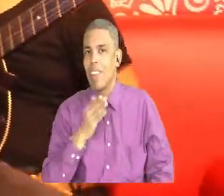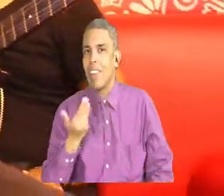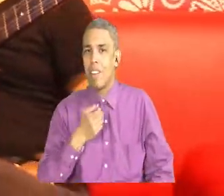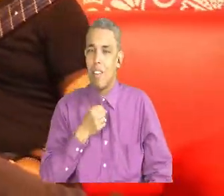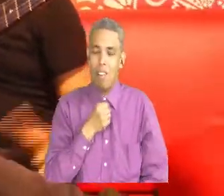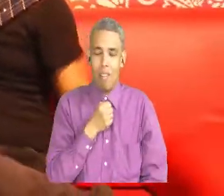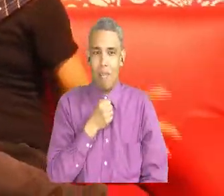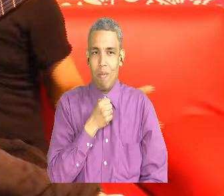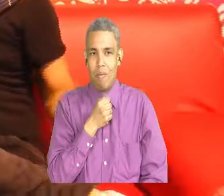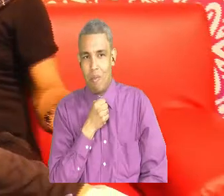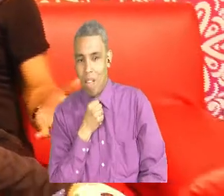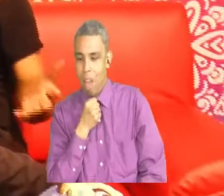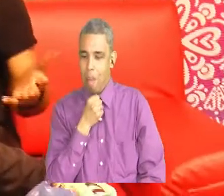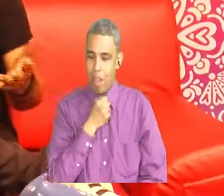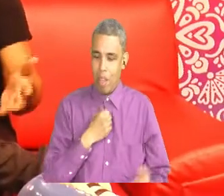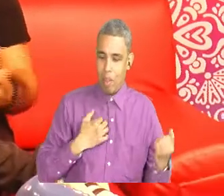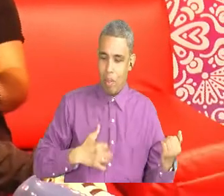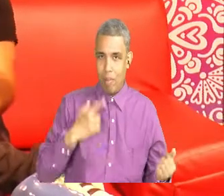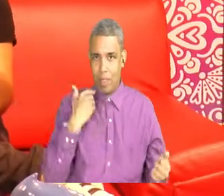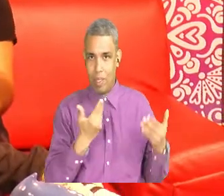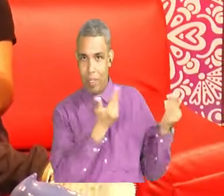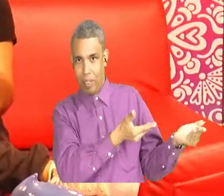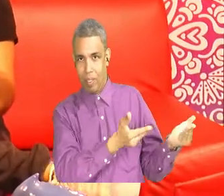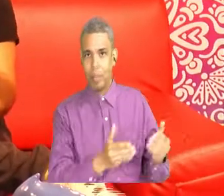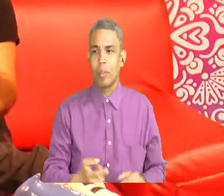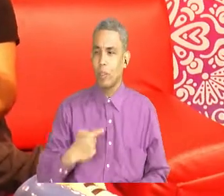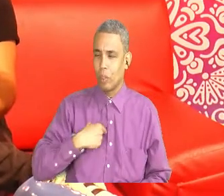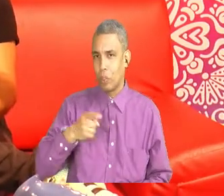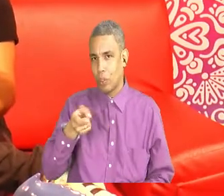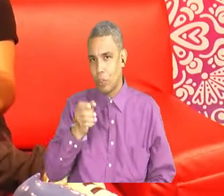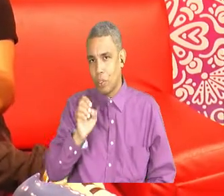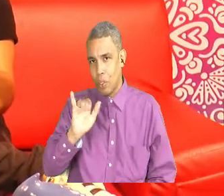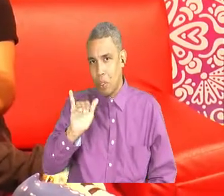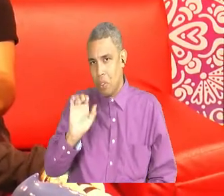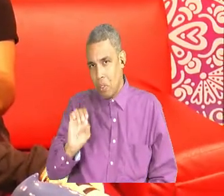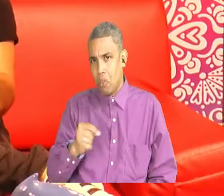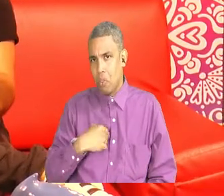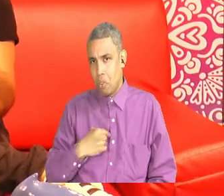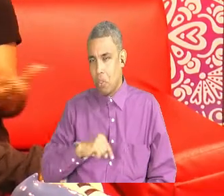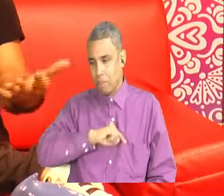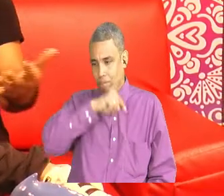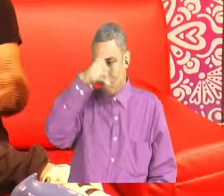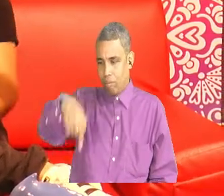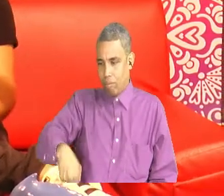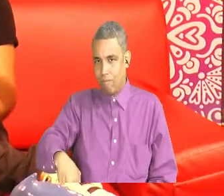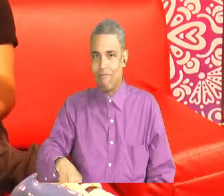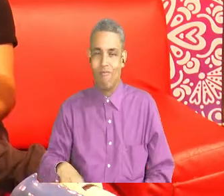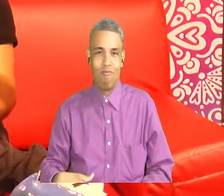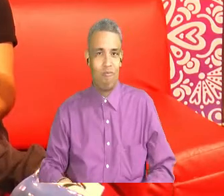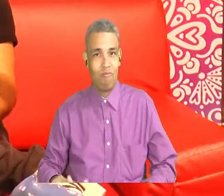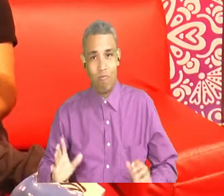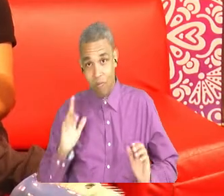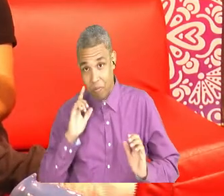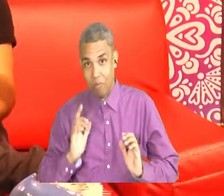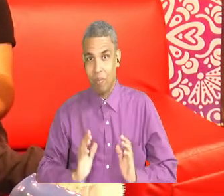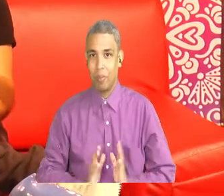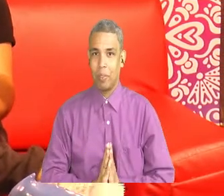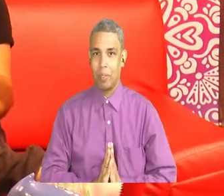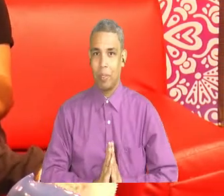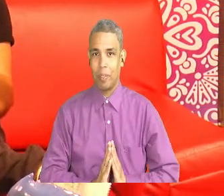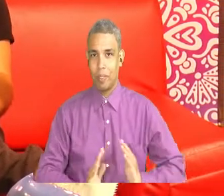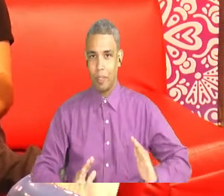están? Mi nombre es Goyo García y hoy contento de estar aquí en este súper programa, llevándole un poco de lo que es